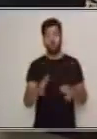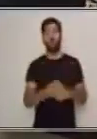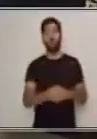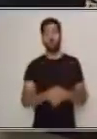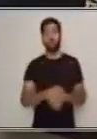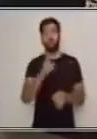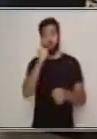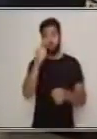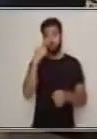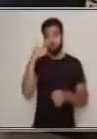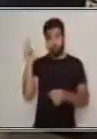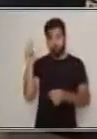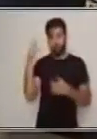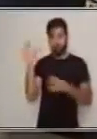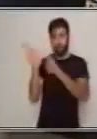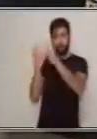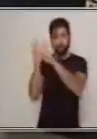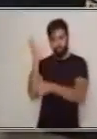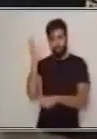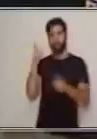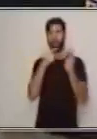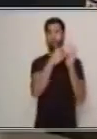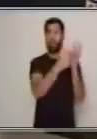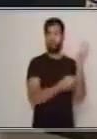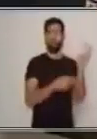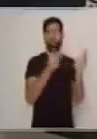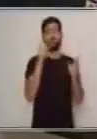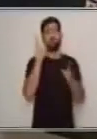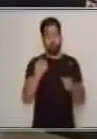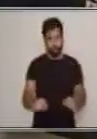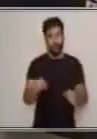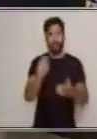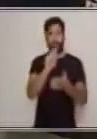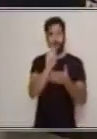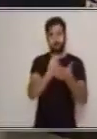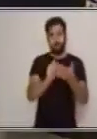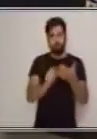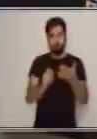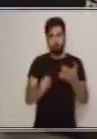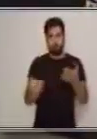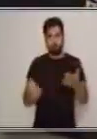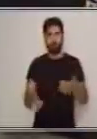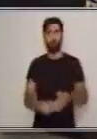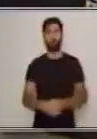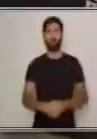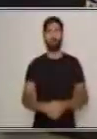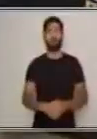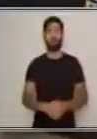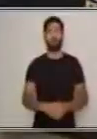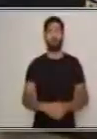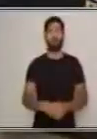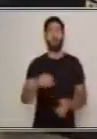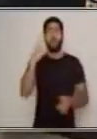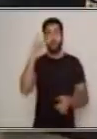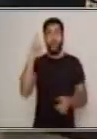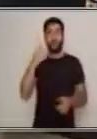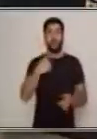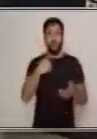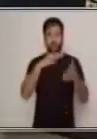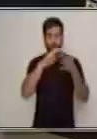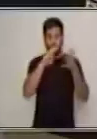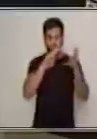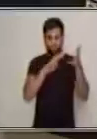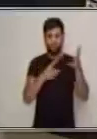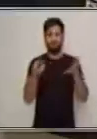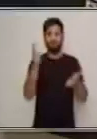poderla anotar en tu cuadernito o en lo que llevas tu registro de cada una de las